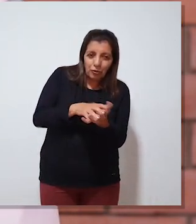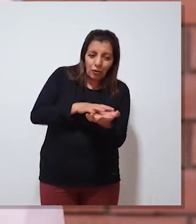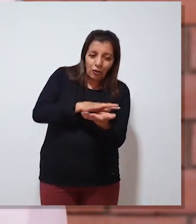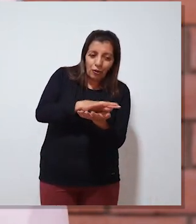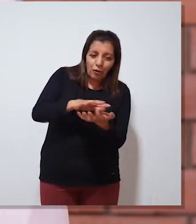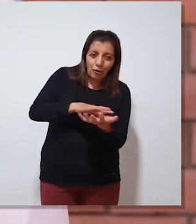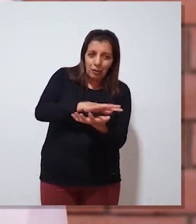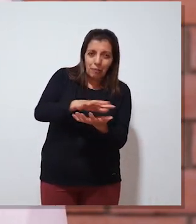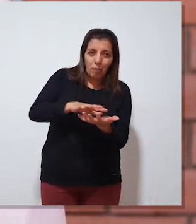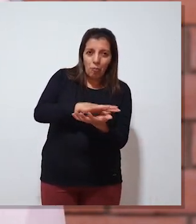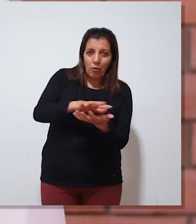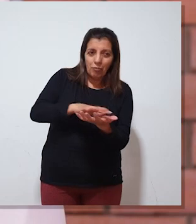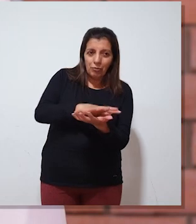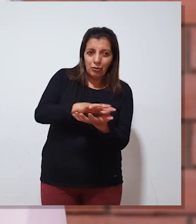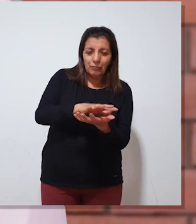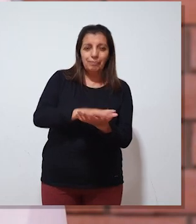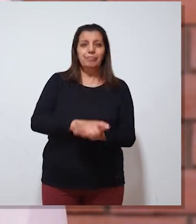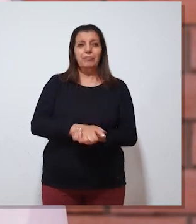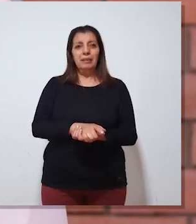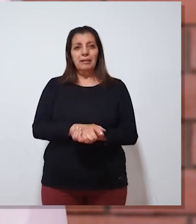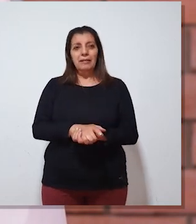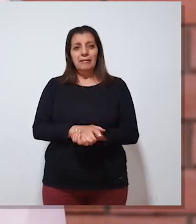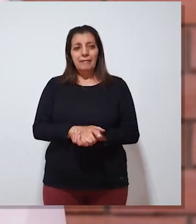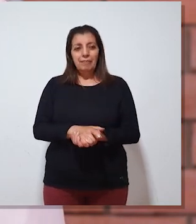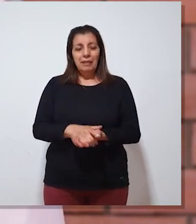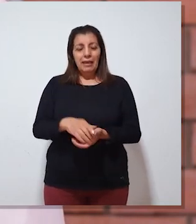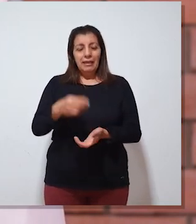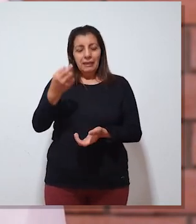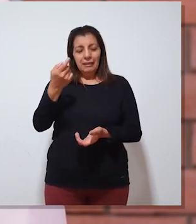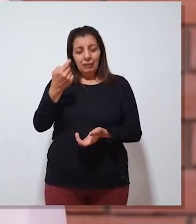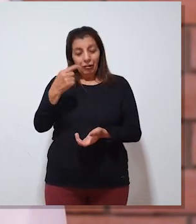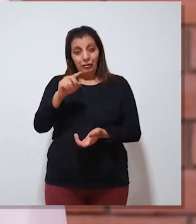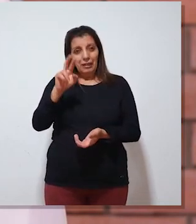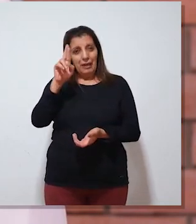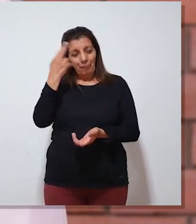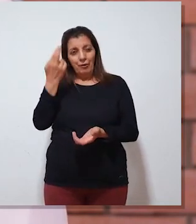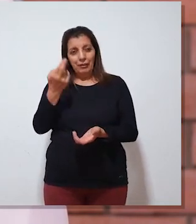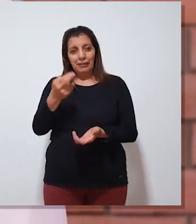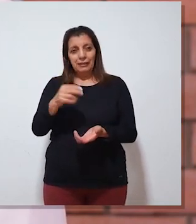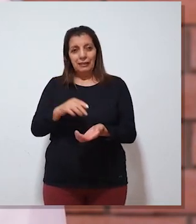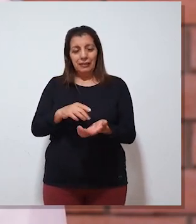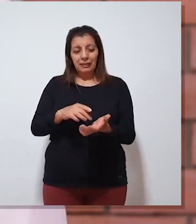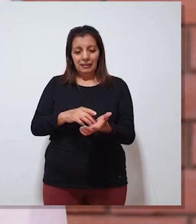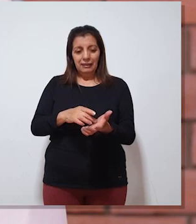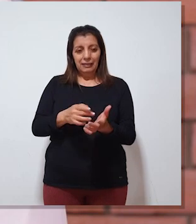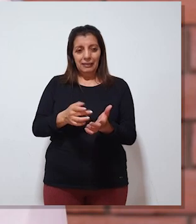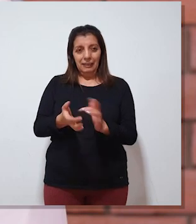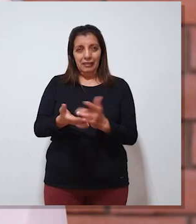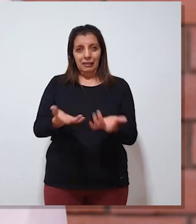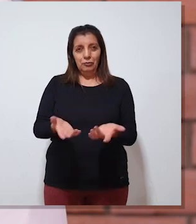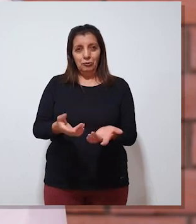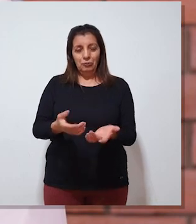su cuerpo y de su sangre, cuerpo y sangre recibidos por María. Ella es arca de